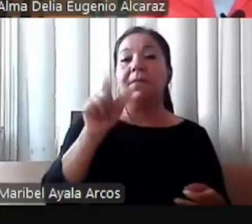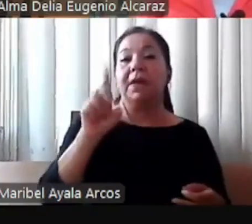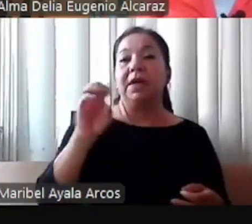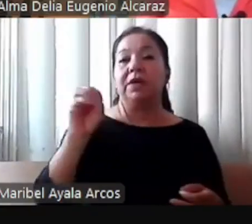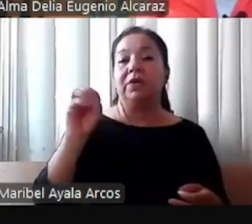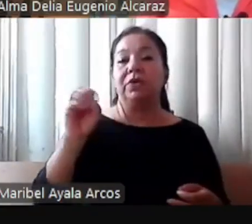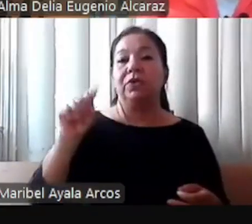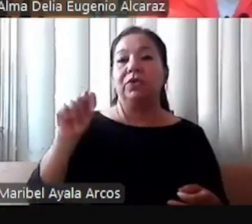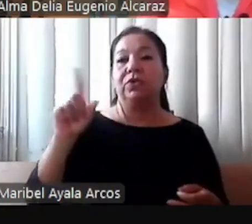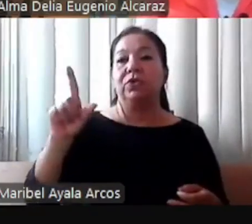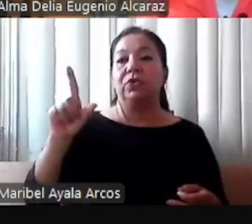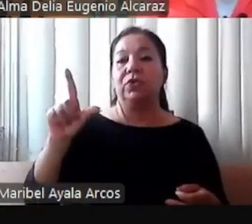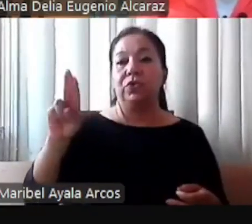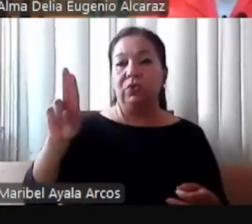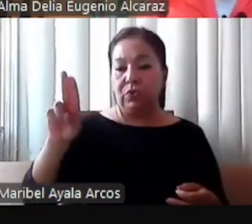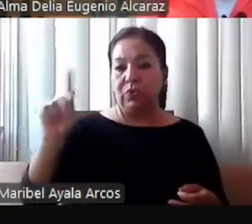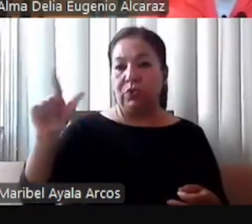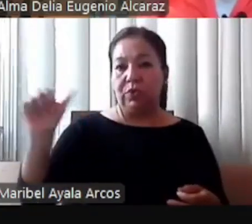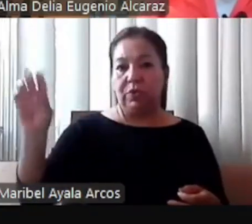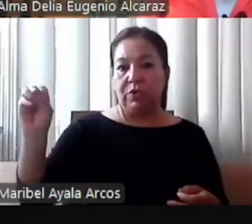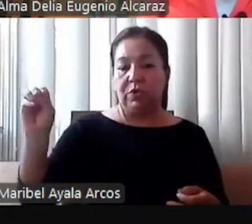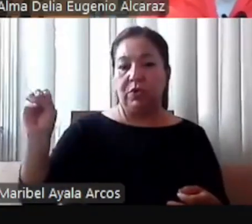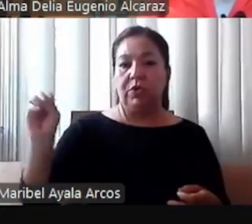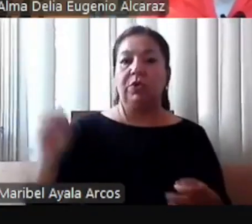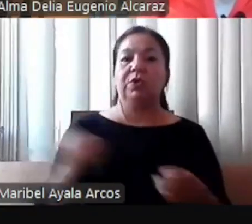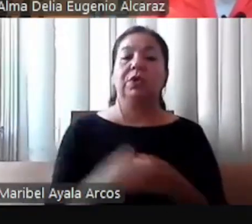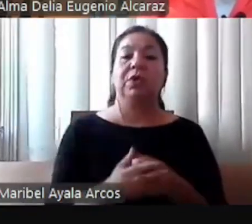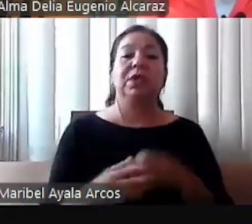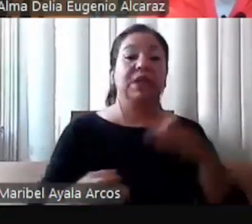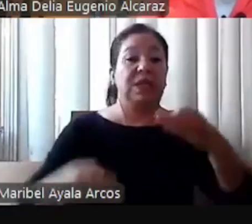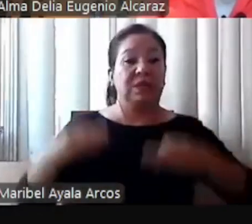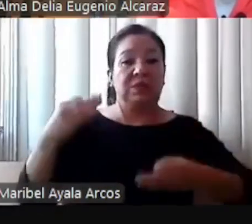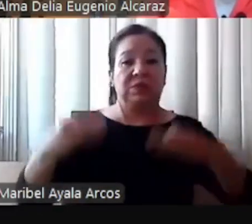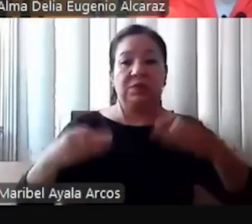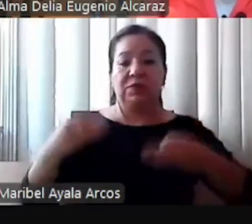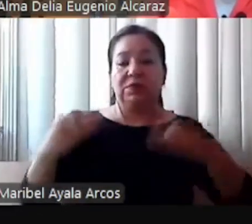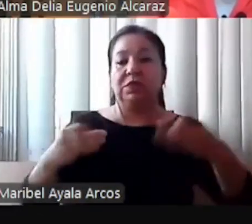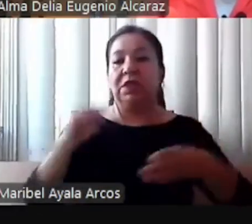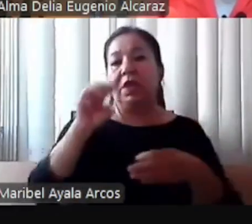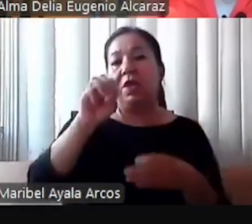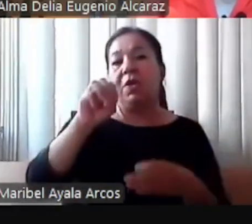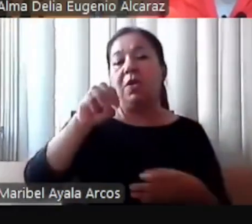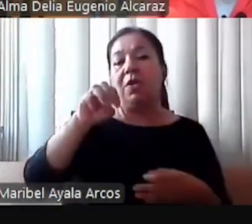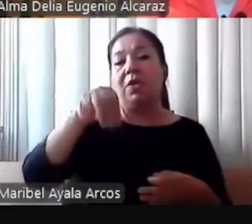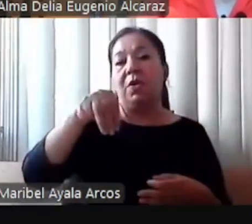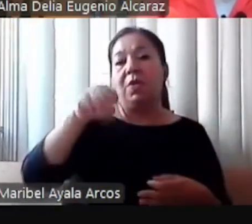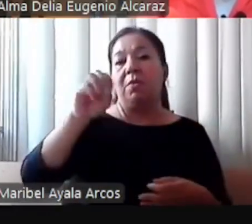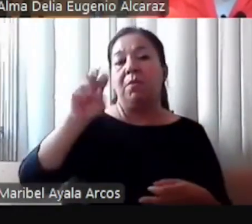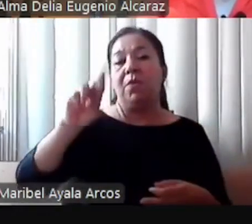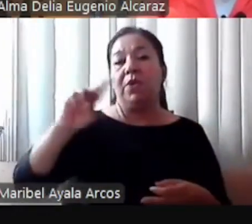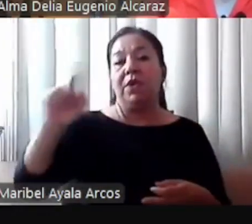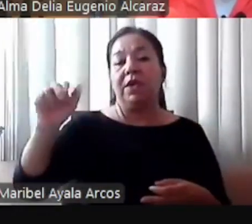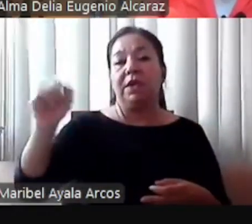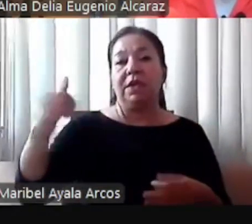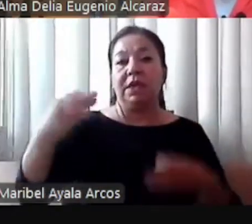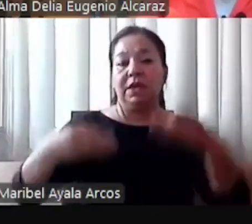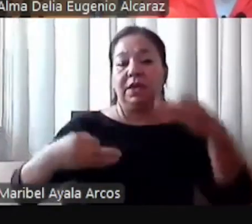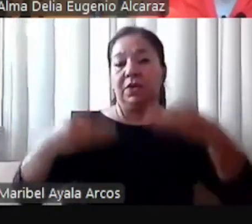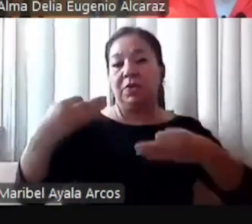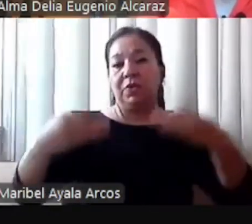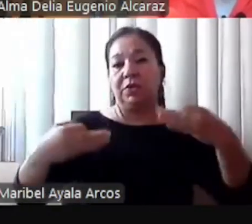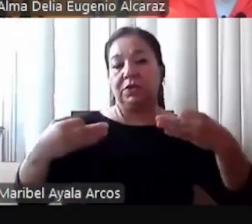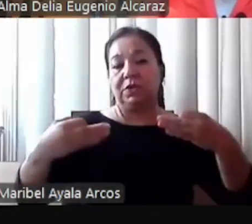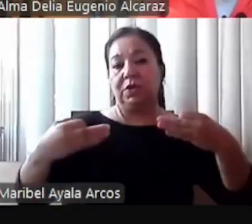improcedencia emitido por la Comisión Nacional de Honestidad y Justicia de Morena. En el proyecto se propone desechar de plano el juicio citado al rubro